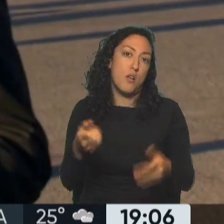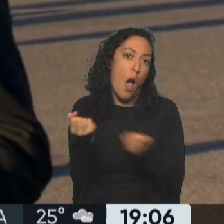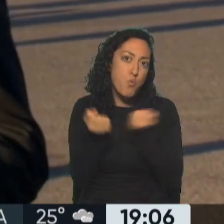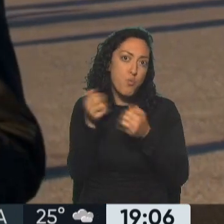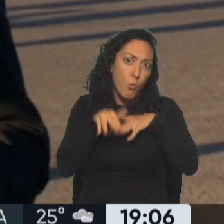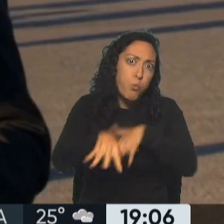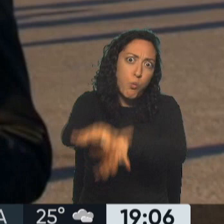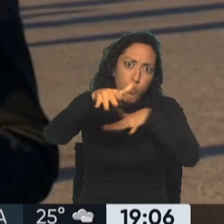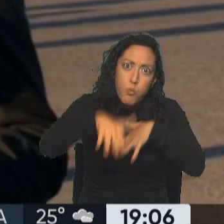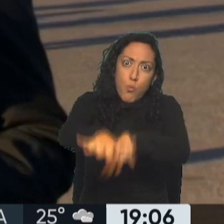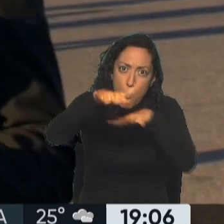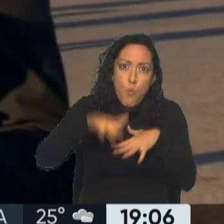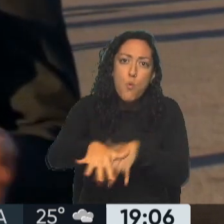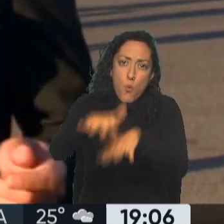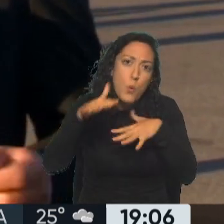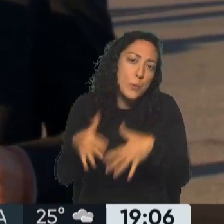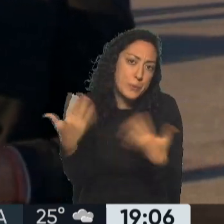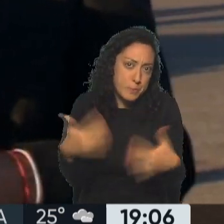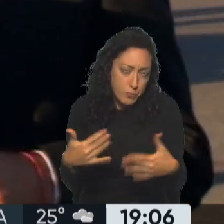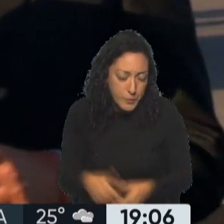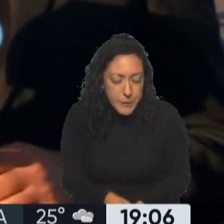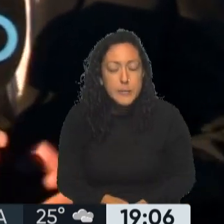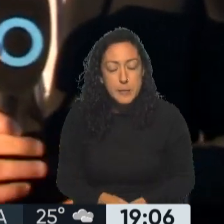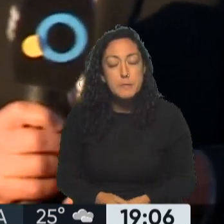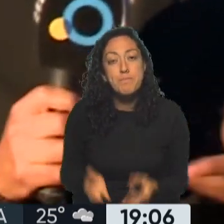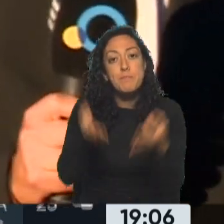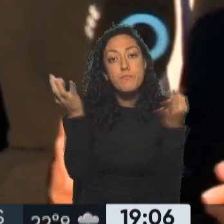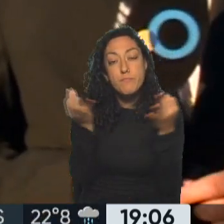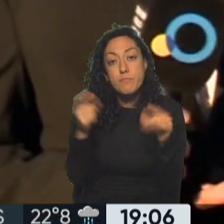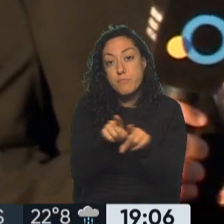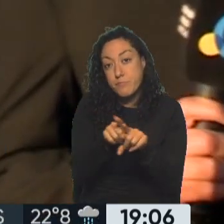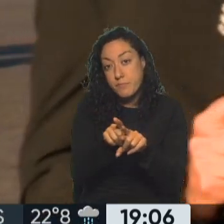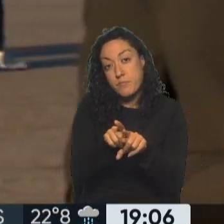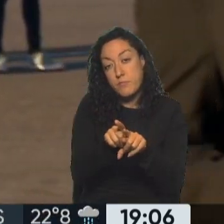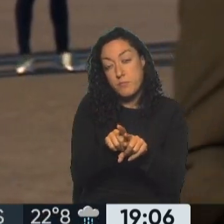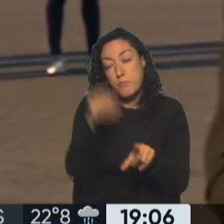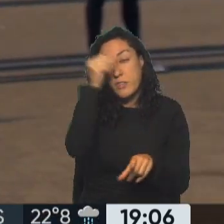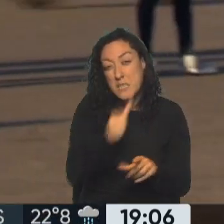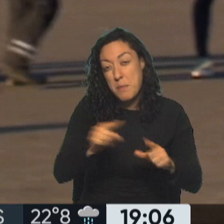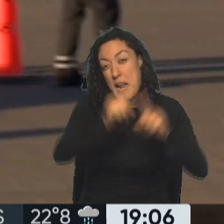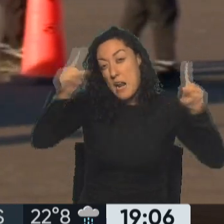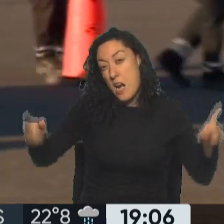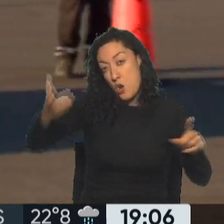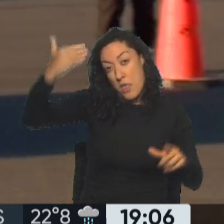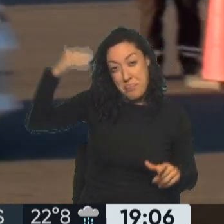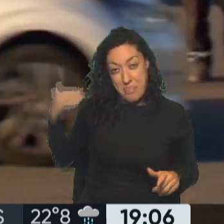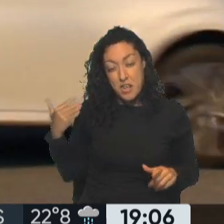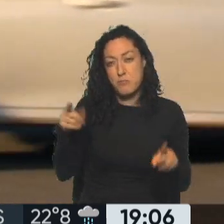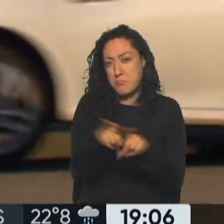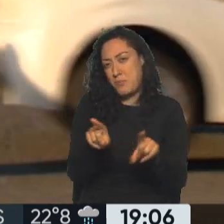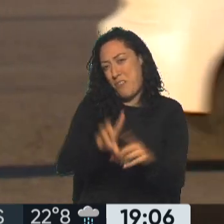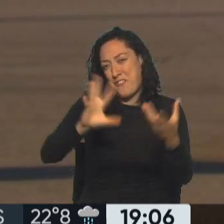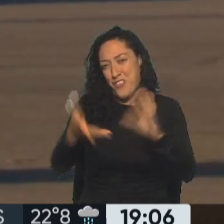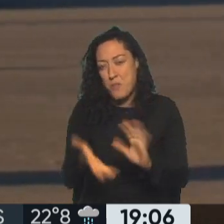vehicular realmente es muy intenso. Seguramente, como viene sucediendo en los últimos fines de semana largo, será exitoso